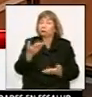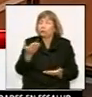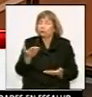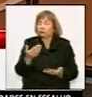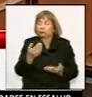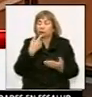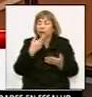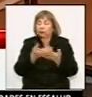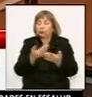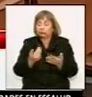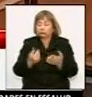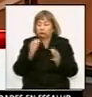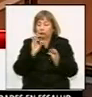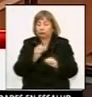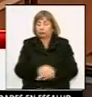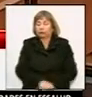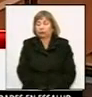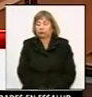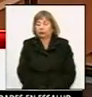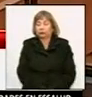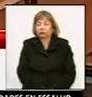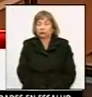es un precedente, presidente.